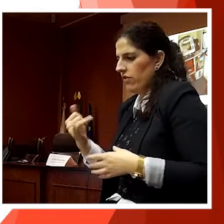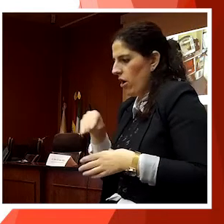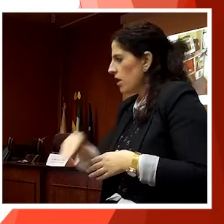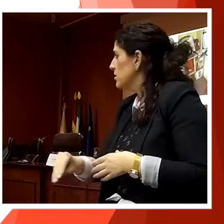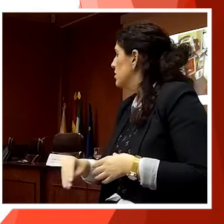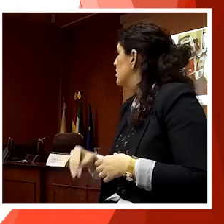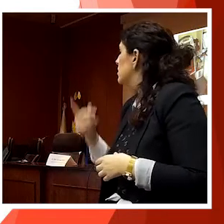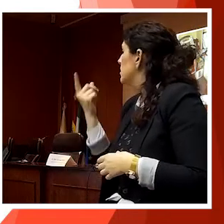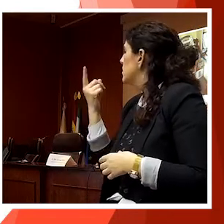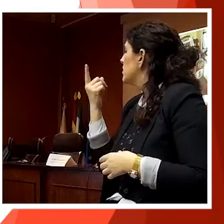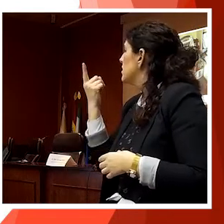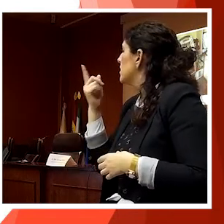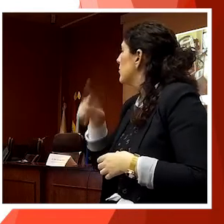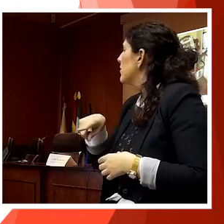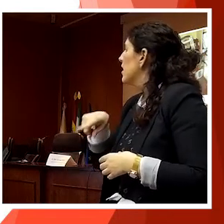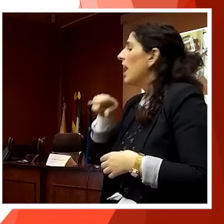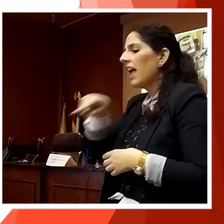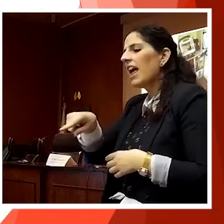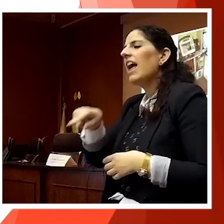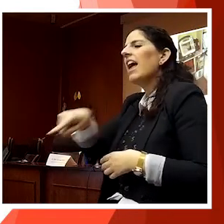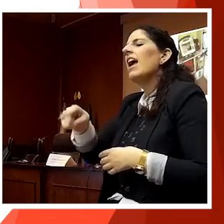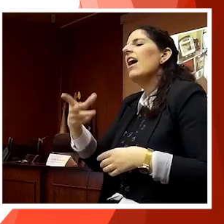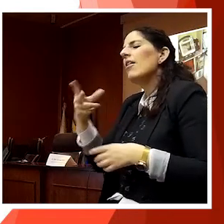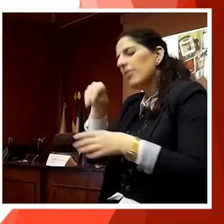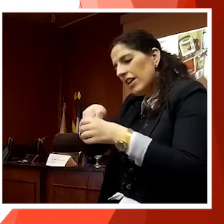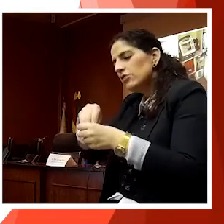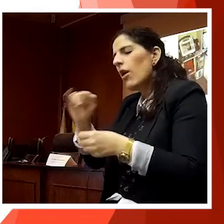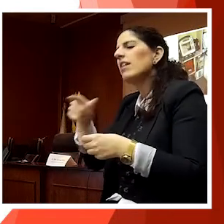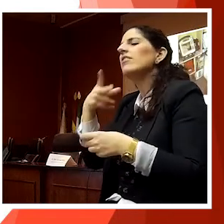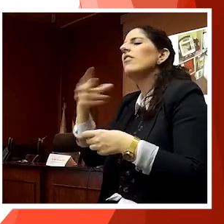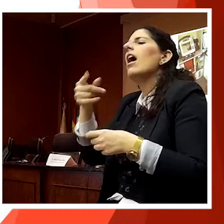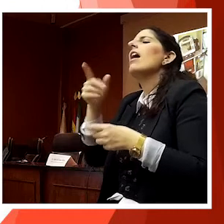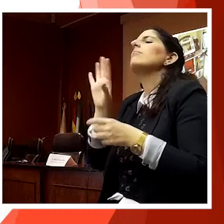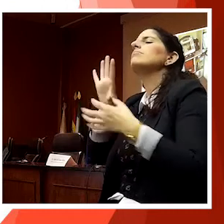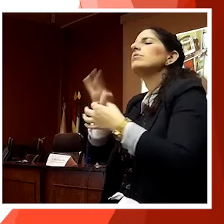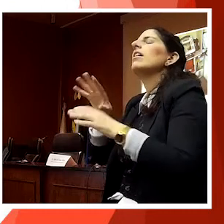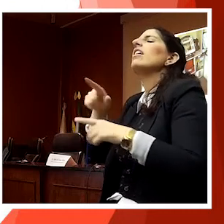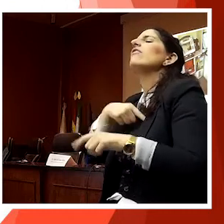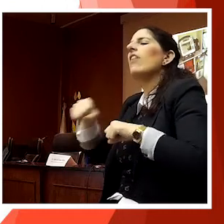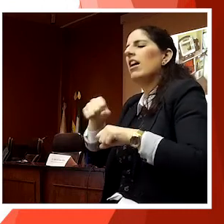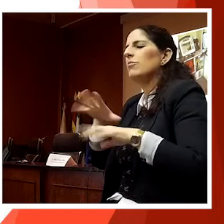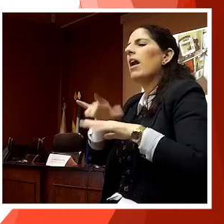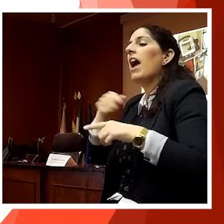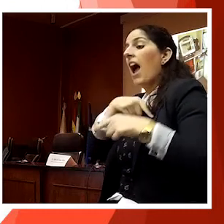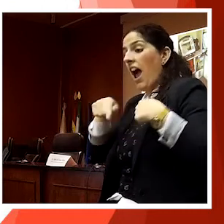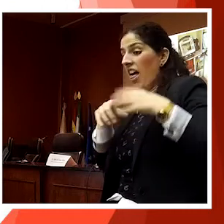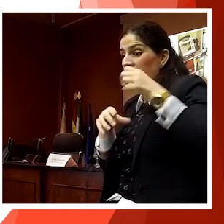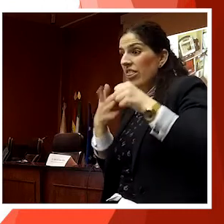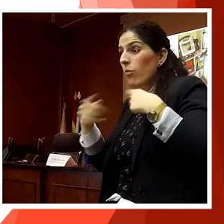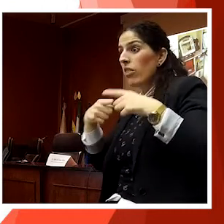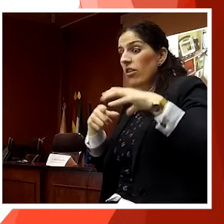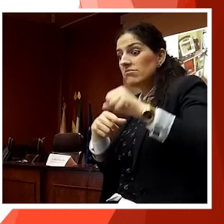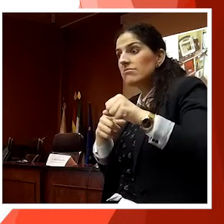el medicamento en verano que se usa para el infarto. Y en esta mochila llevamos todo lo contrario, es